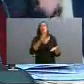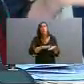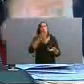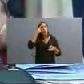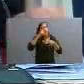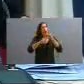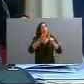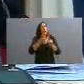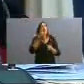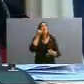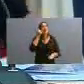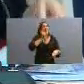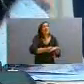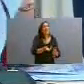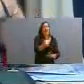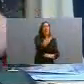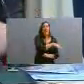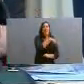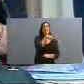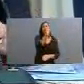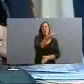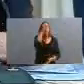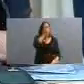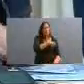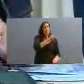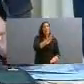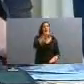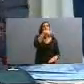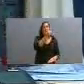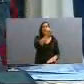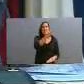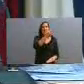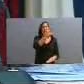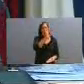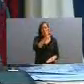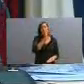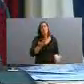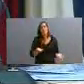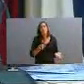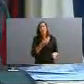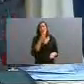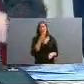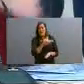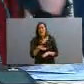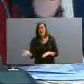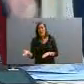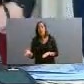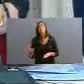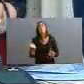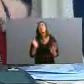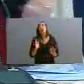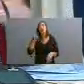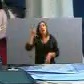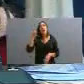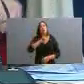acordadas de Nazareno. Con lo cual, esta es una decisión que deberá tomar oportunamente el Poder, que